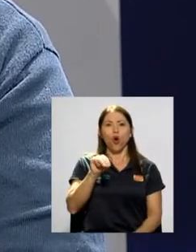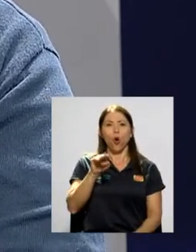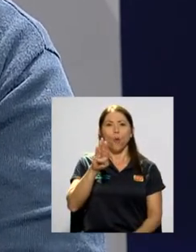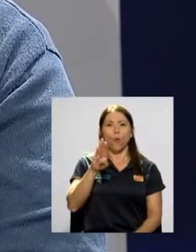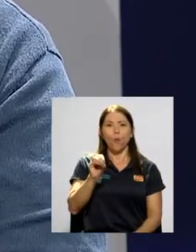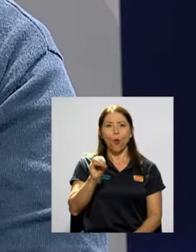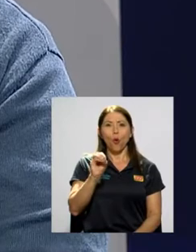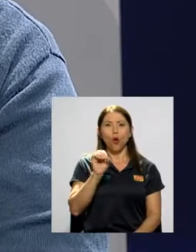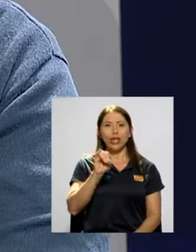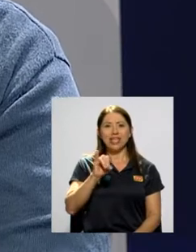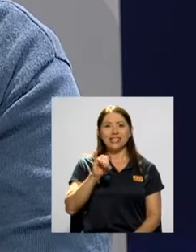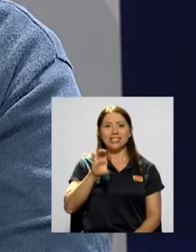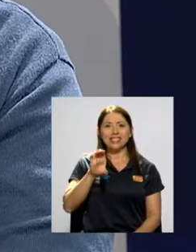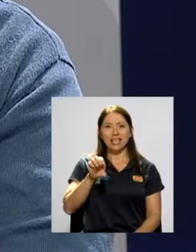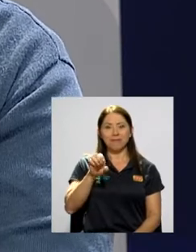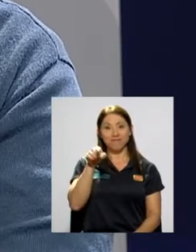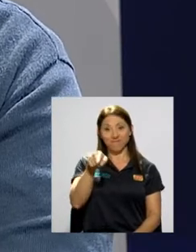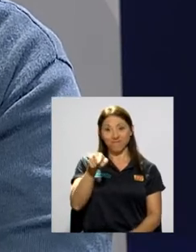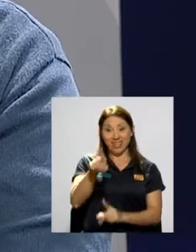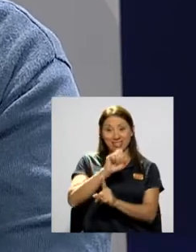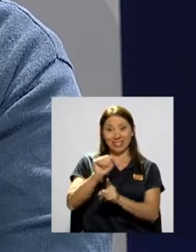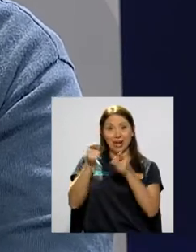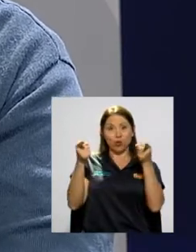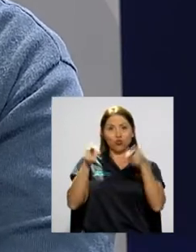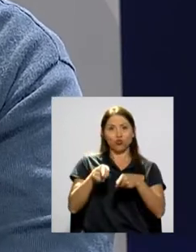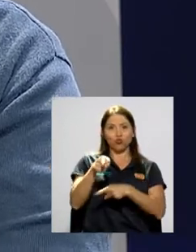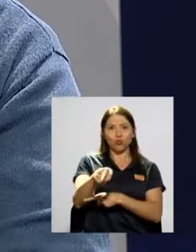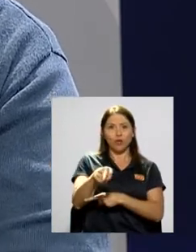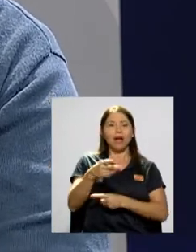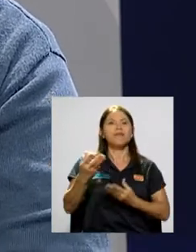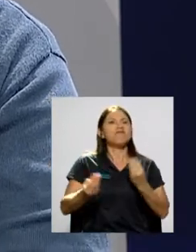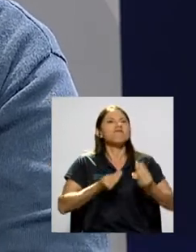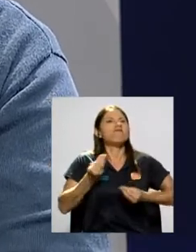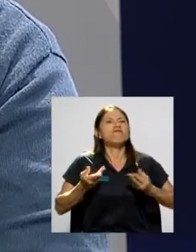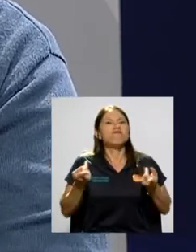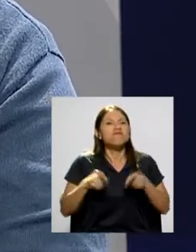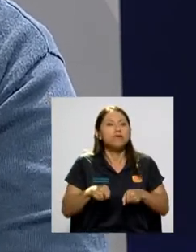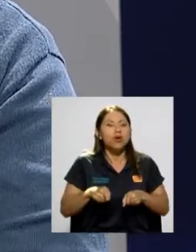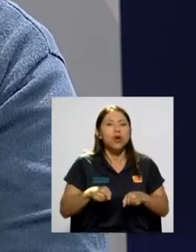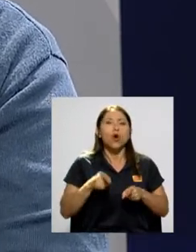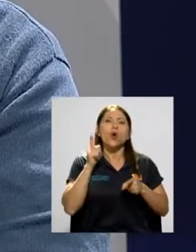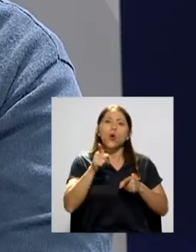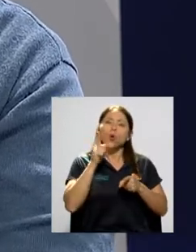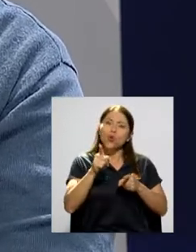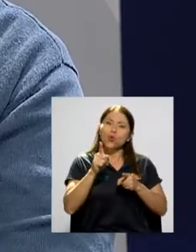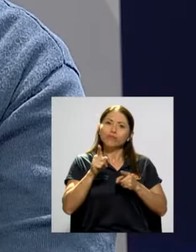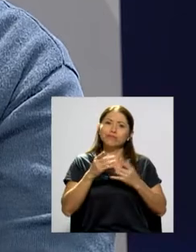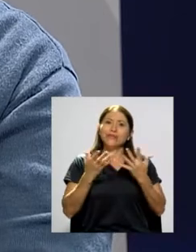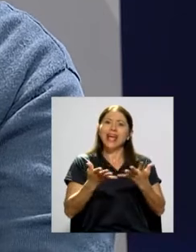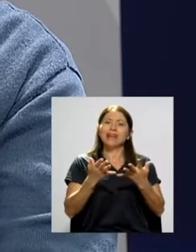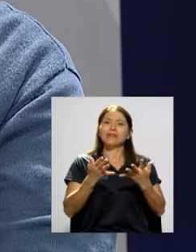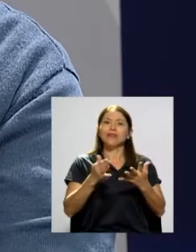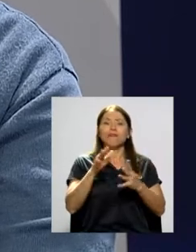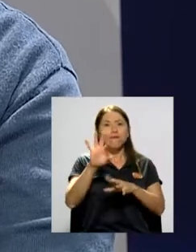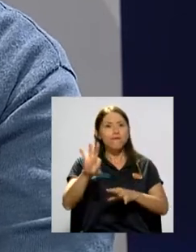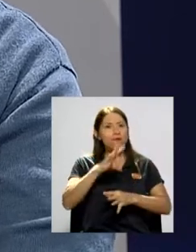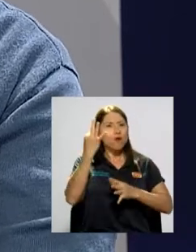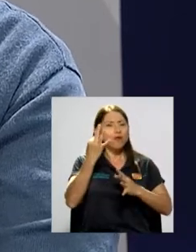combo ICE, ¿no? Y en esa coyuntura lo que tuvimos fue un salto cualitativo de las formas en